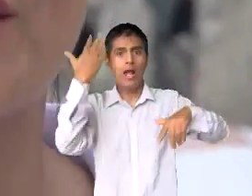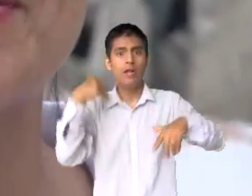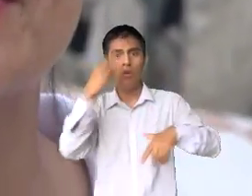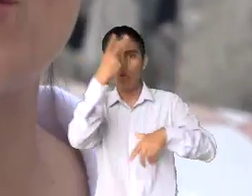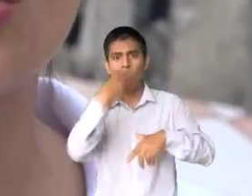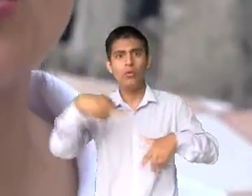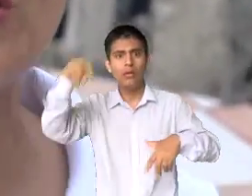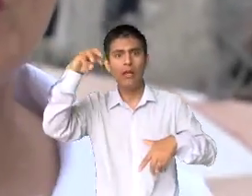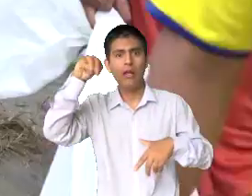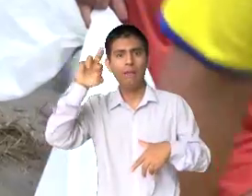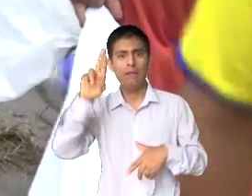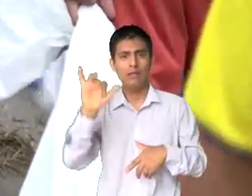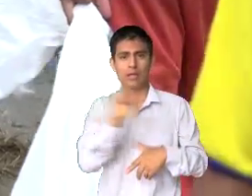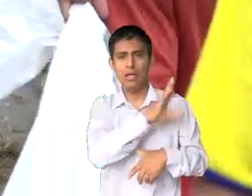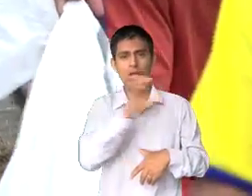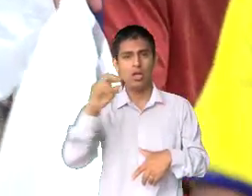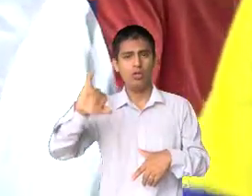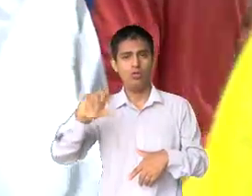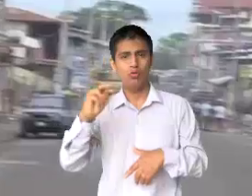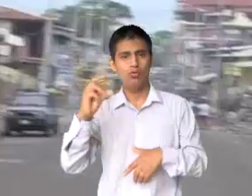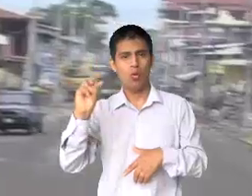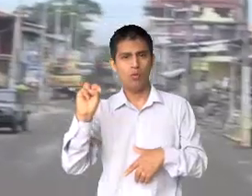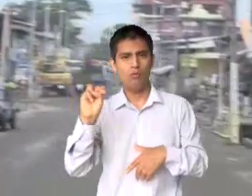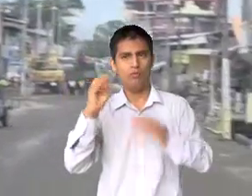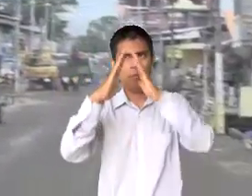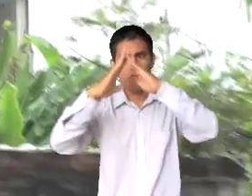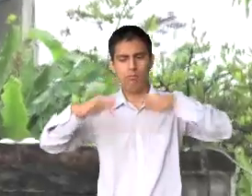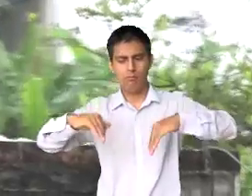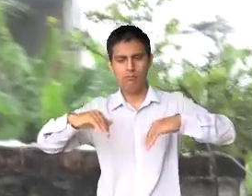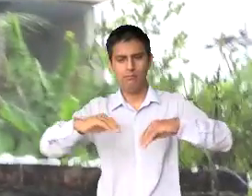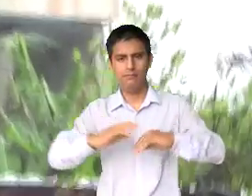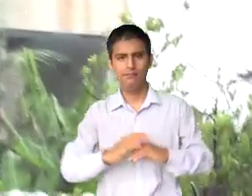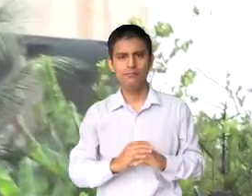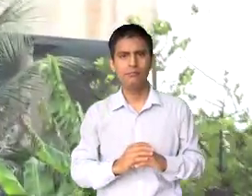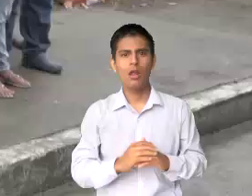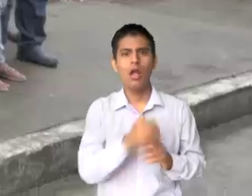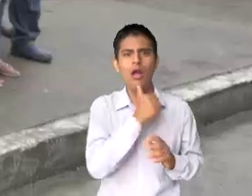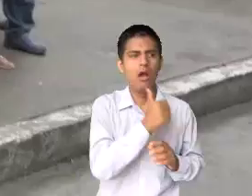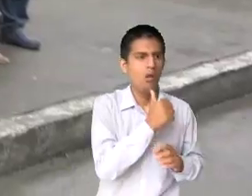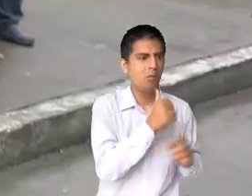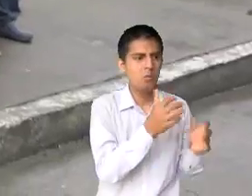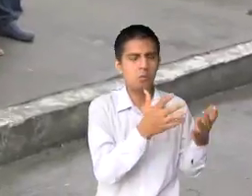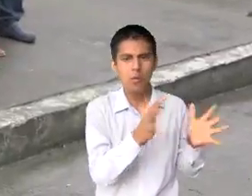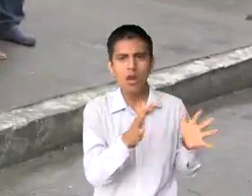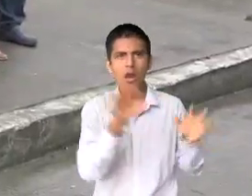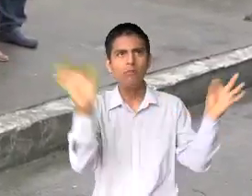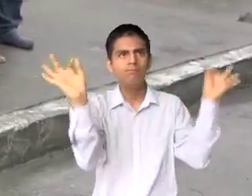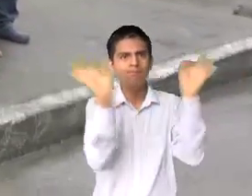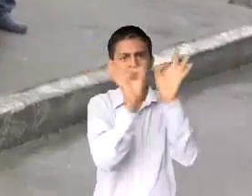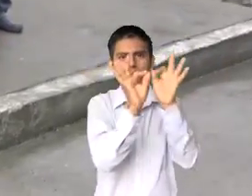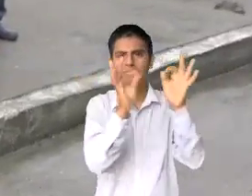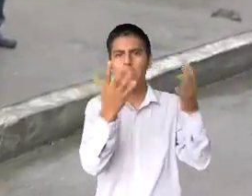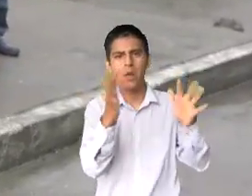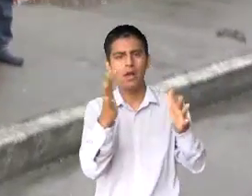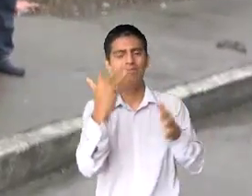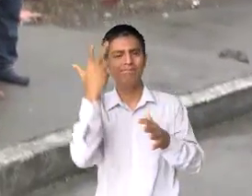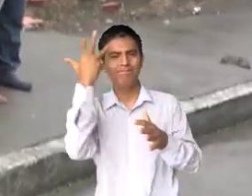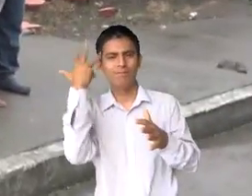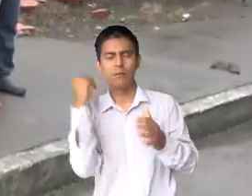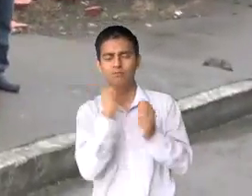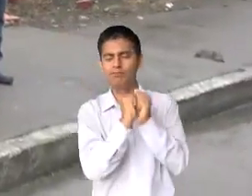construido el hotel Mr. John. La falta de agua, electricidad y comunicaciones fue desde el primer instante un problema